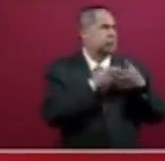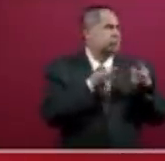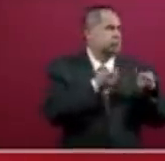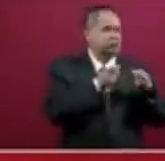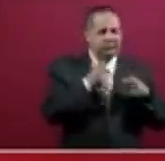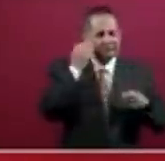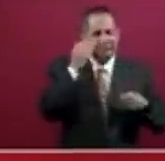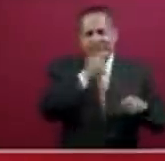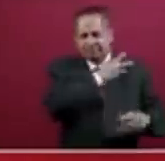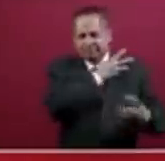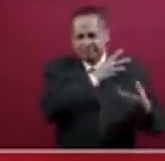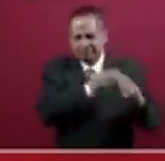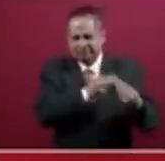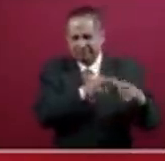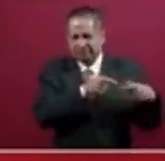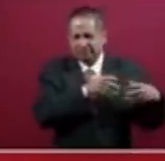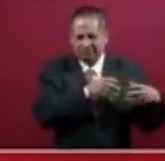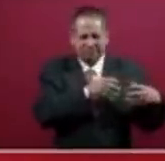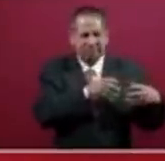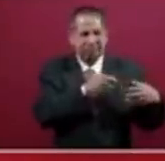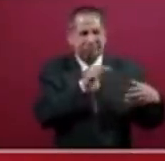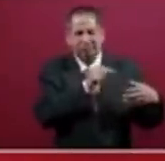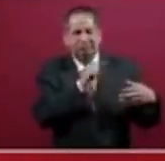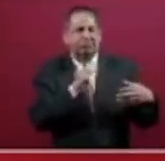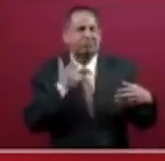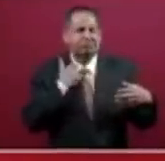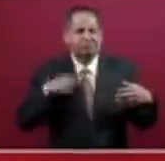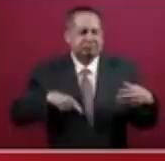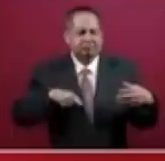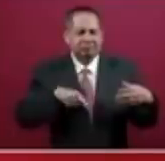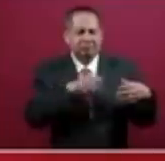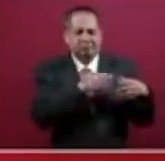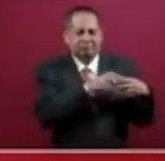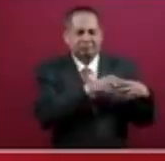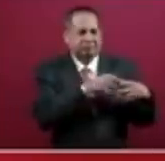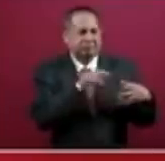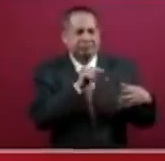periodo. Toda